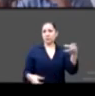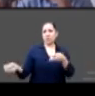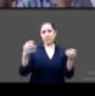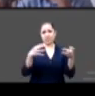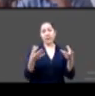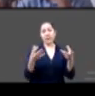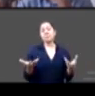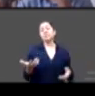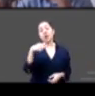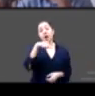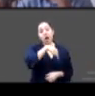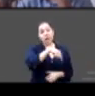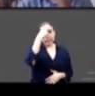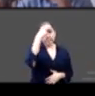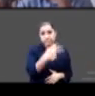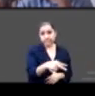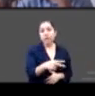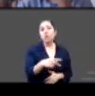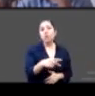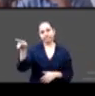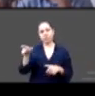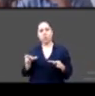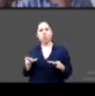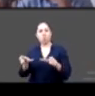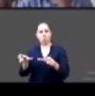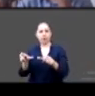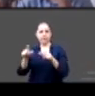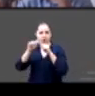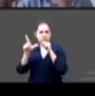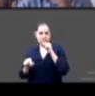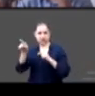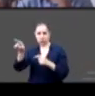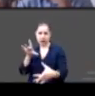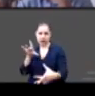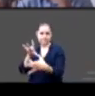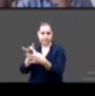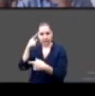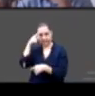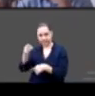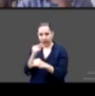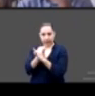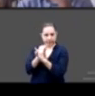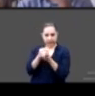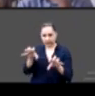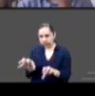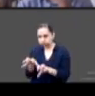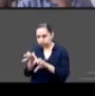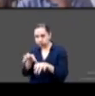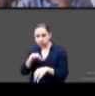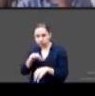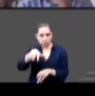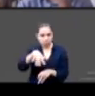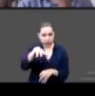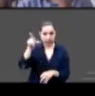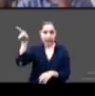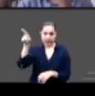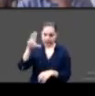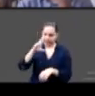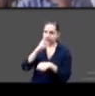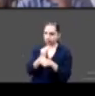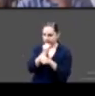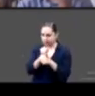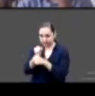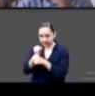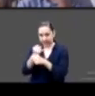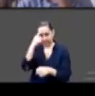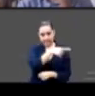que trabaja muy coordinadamente con la Unidad Cibernéticas Estaduales, que son los responsables precisamente de la investigación de estos reportes del Centro Nacional para